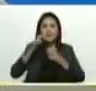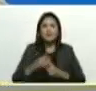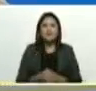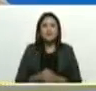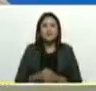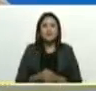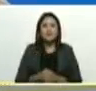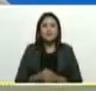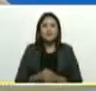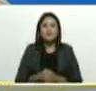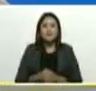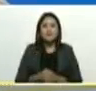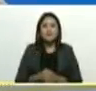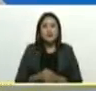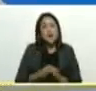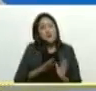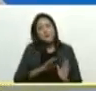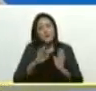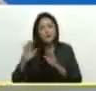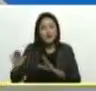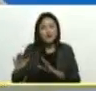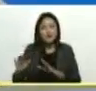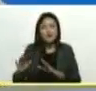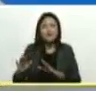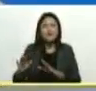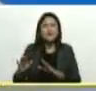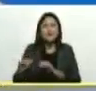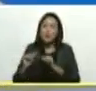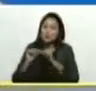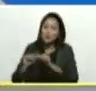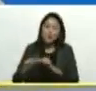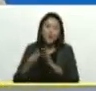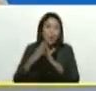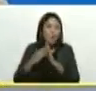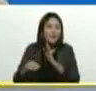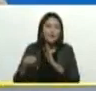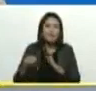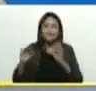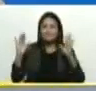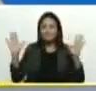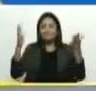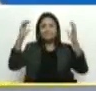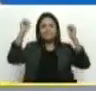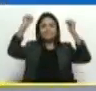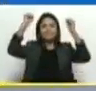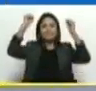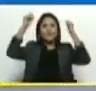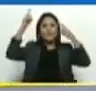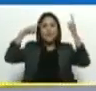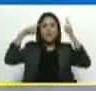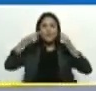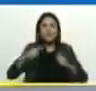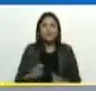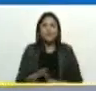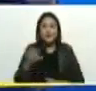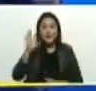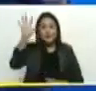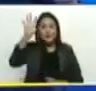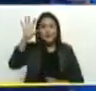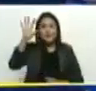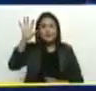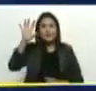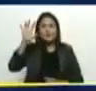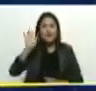acompañarlo y seguirlo siempre. ¡Viva Chávez! ¡Viva! ¡Patria o